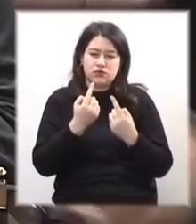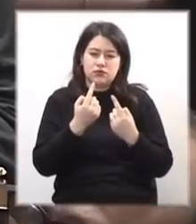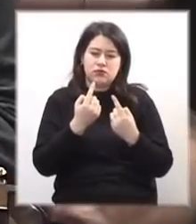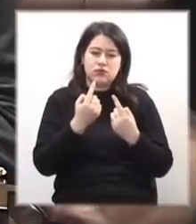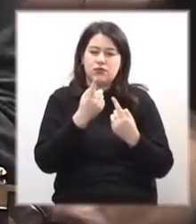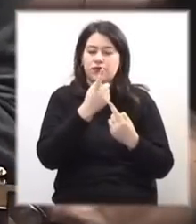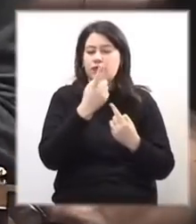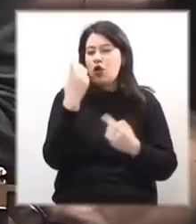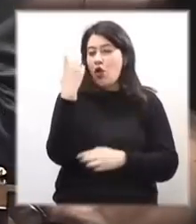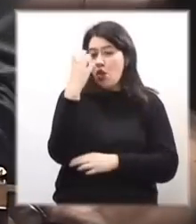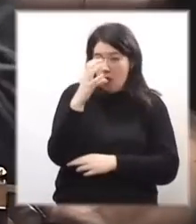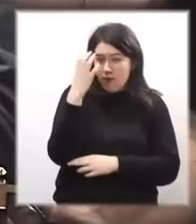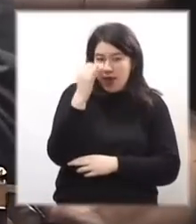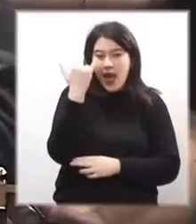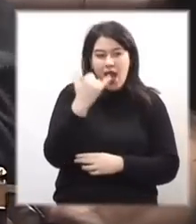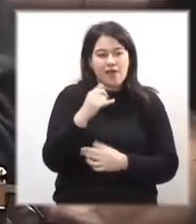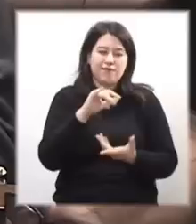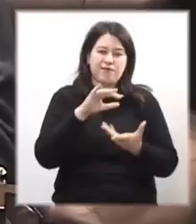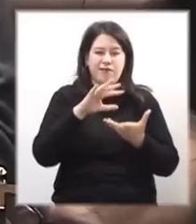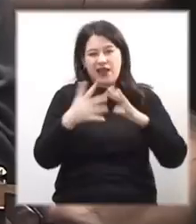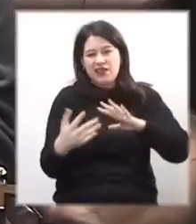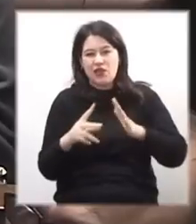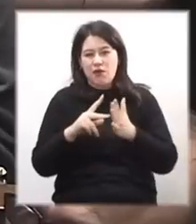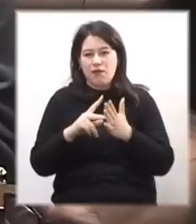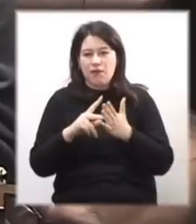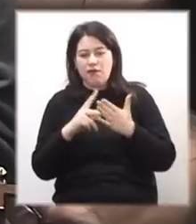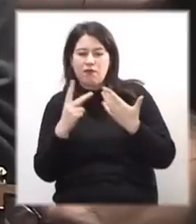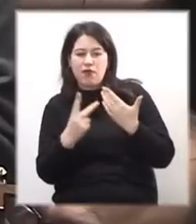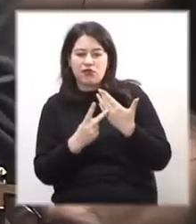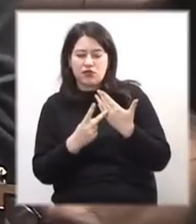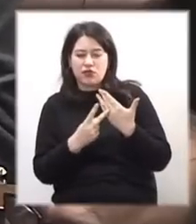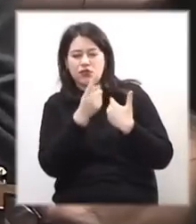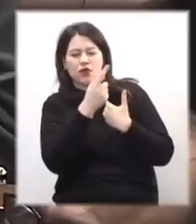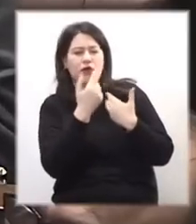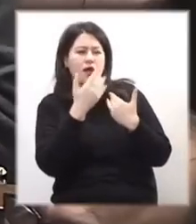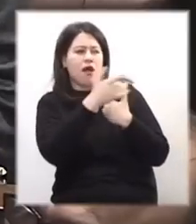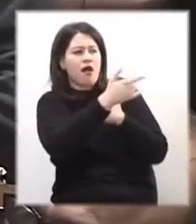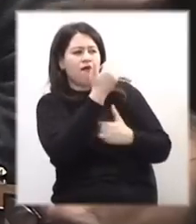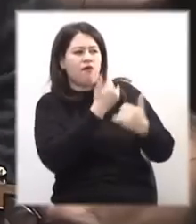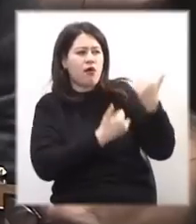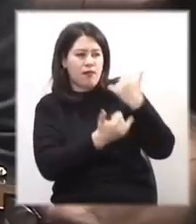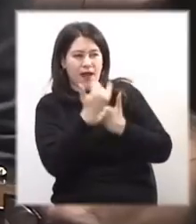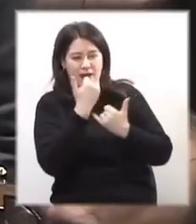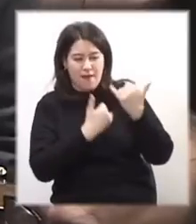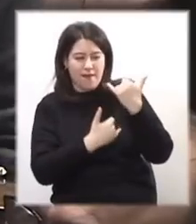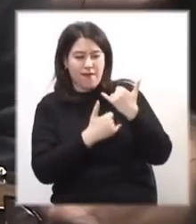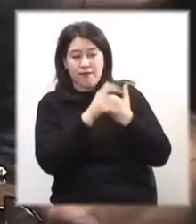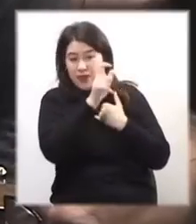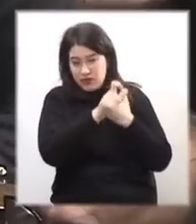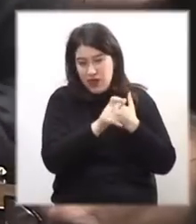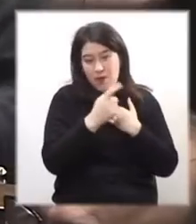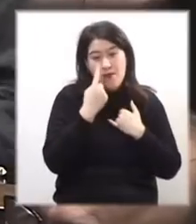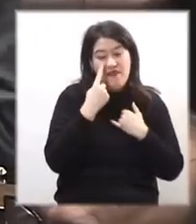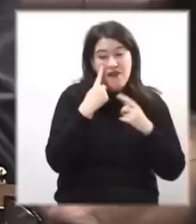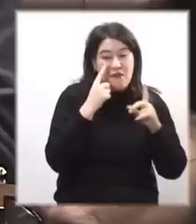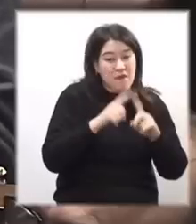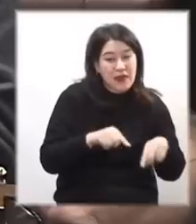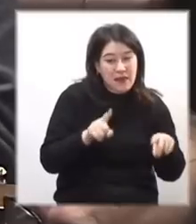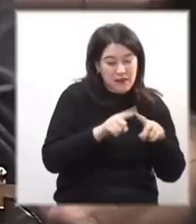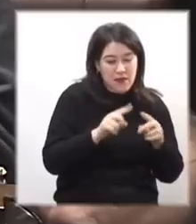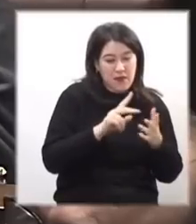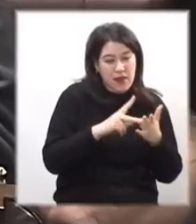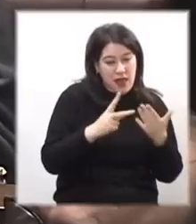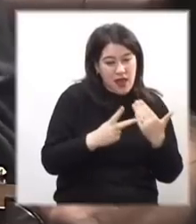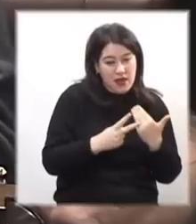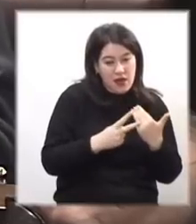en Colombia, donde allí se le informó por parte de quienes implementaron estos planes